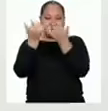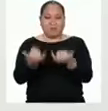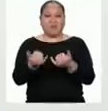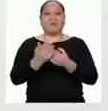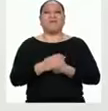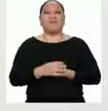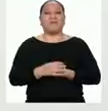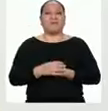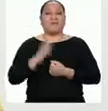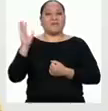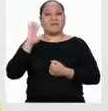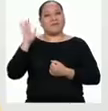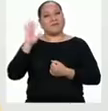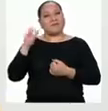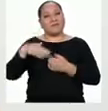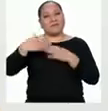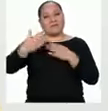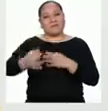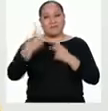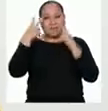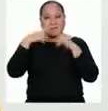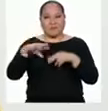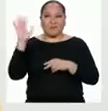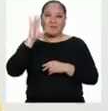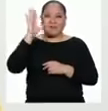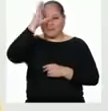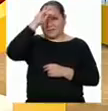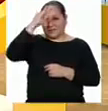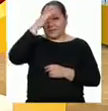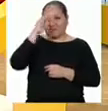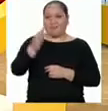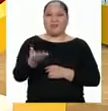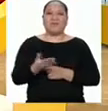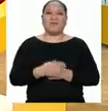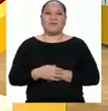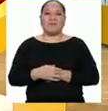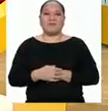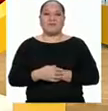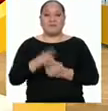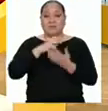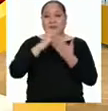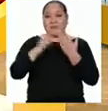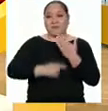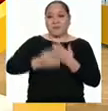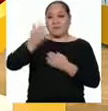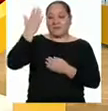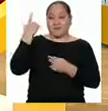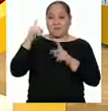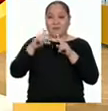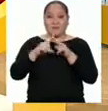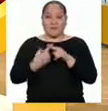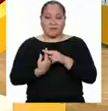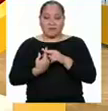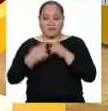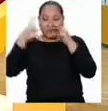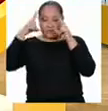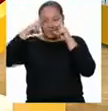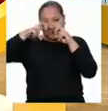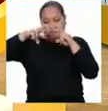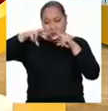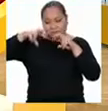hoy. Nos vemos pronto, Rodrigo. Ya nos vemos, chicas y chicos. En el programa anterior, comenzamos a realizar un